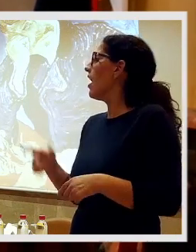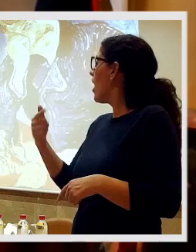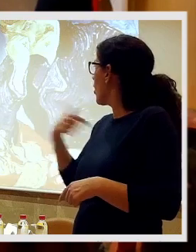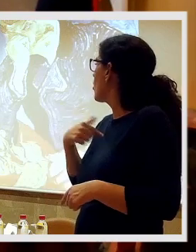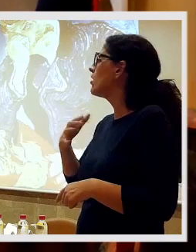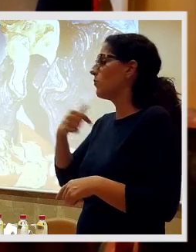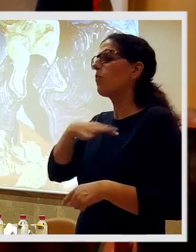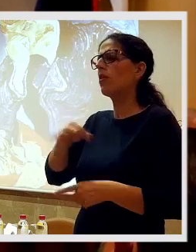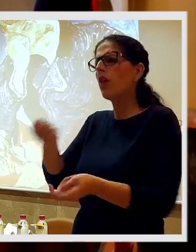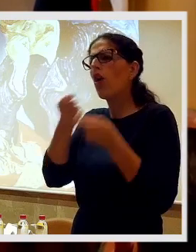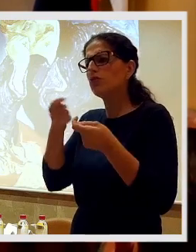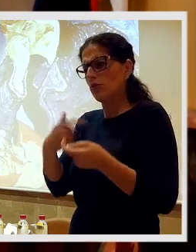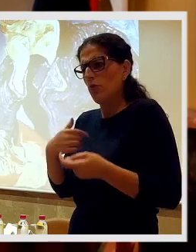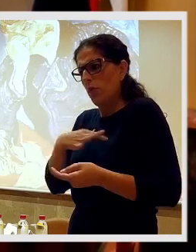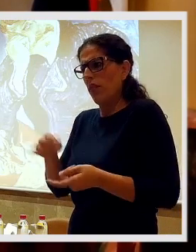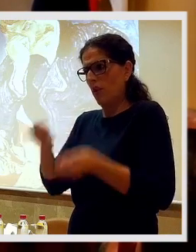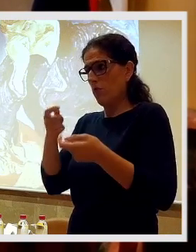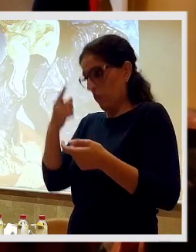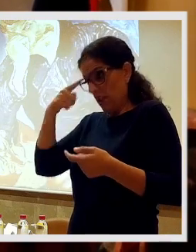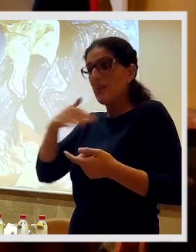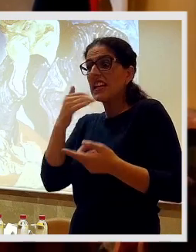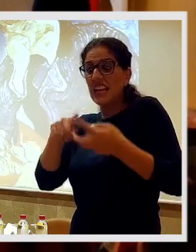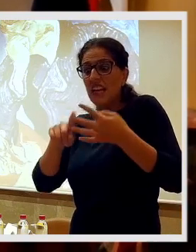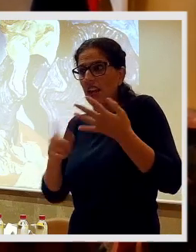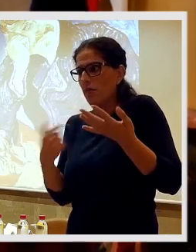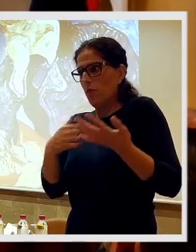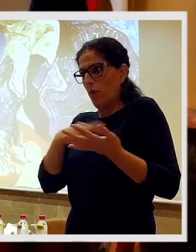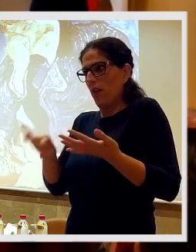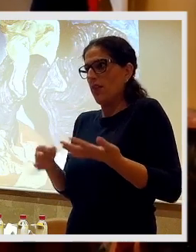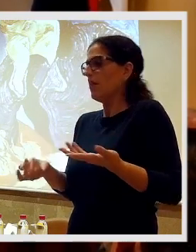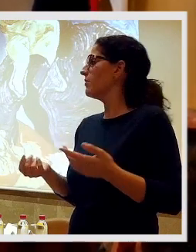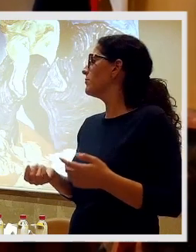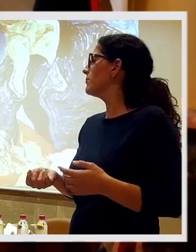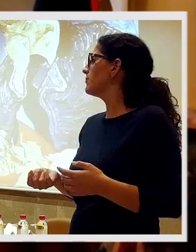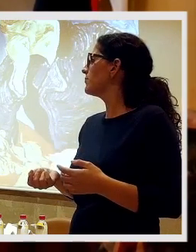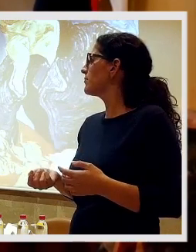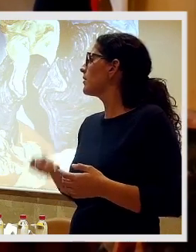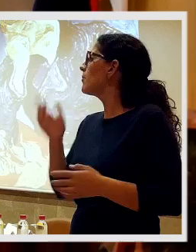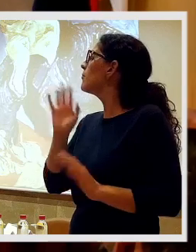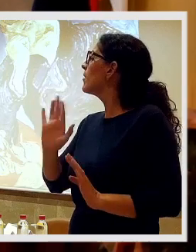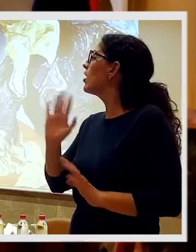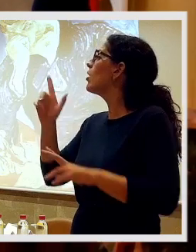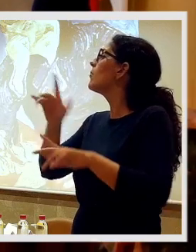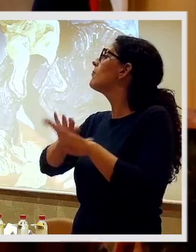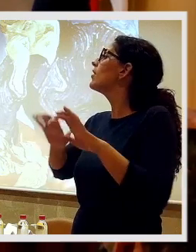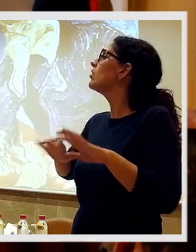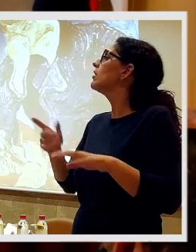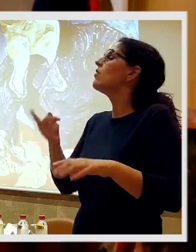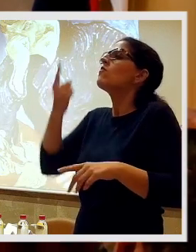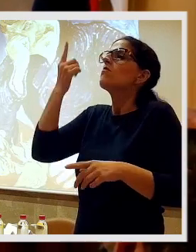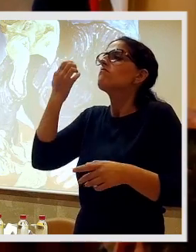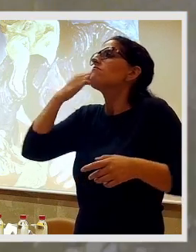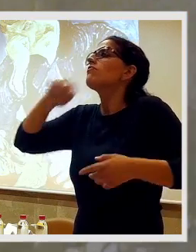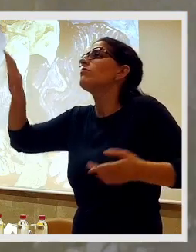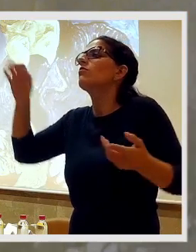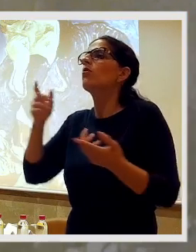todos los pacientes con factores de riesgo cardiovascular. Prácticamente es una excepción que algún paciente por una alergia universal a